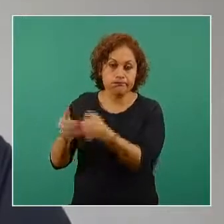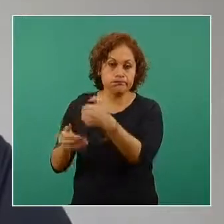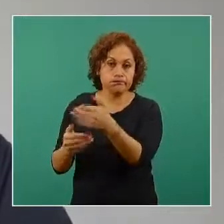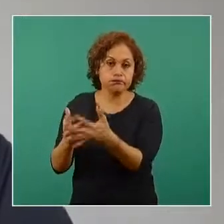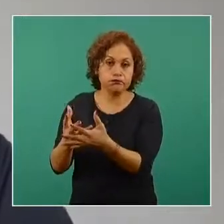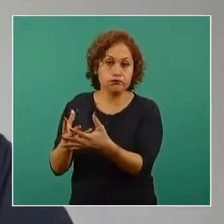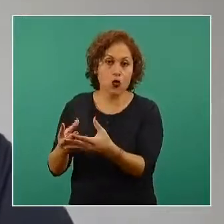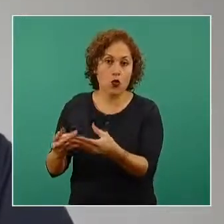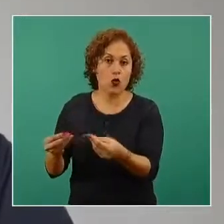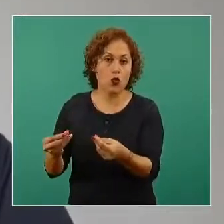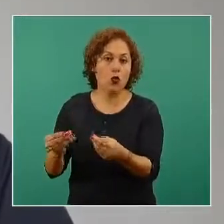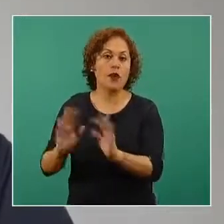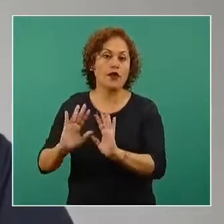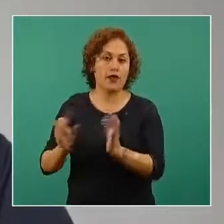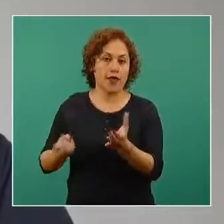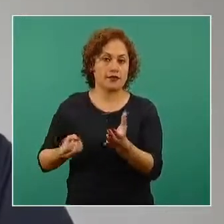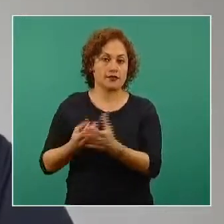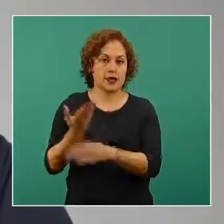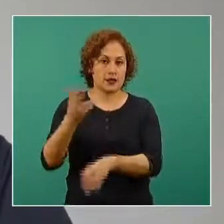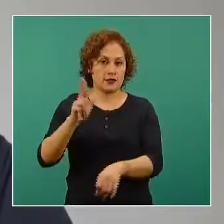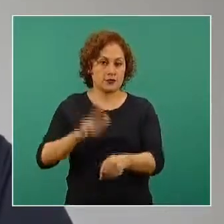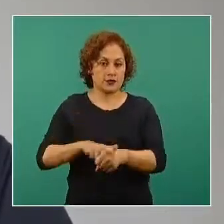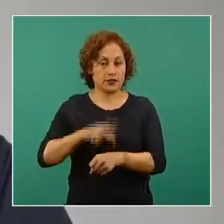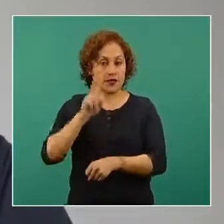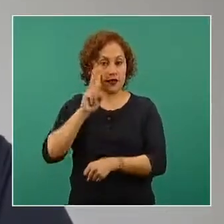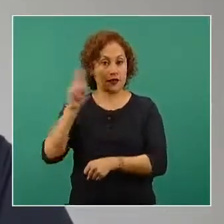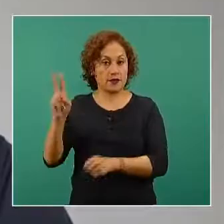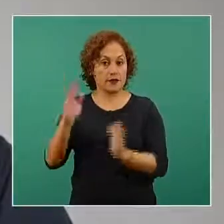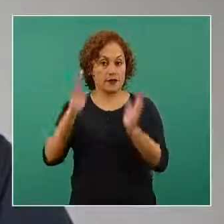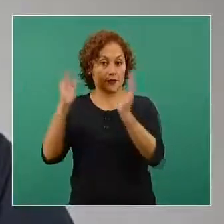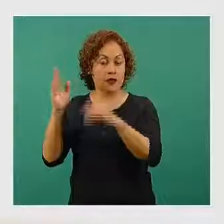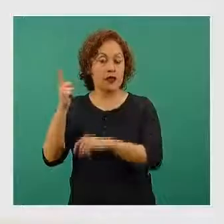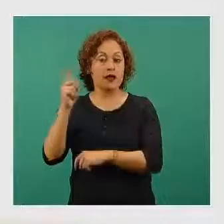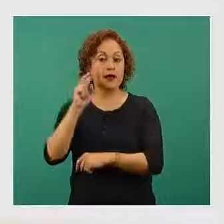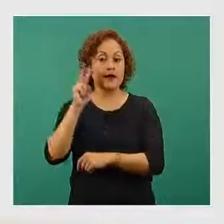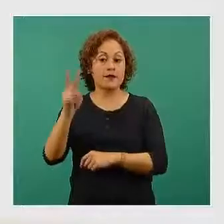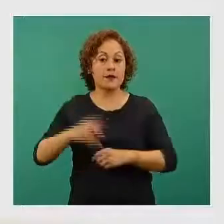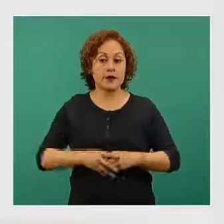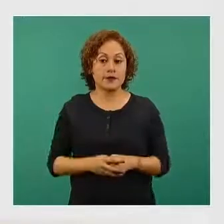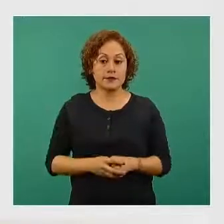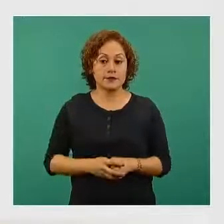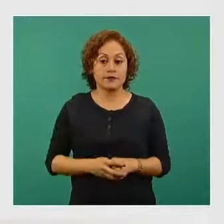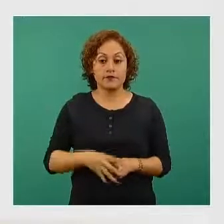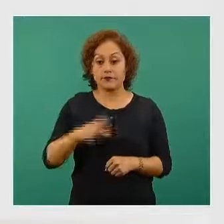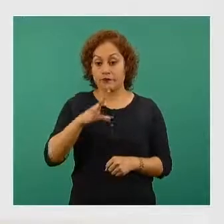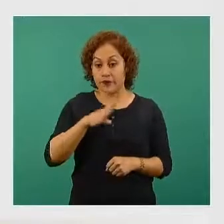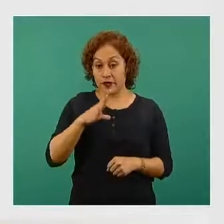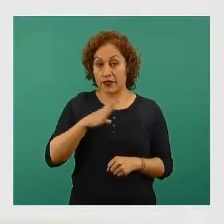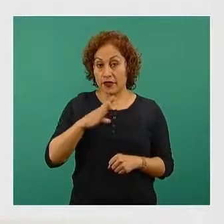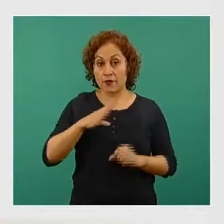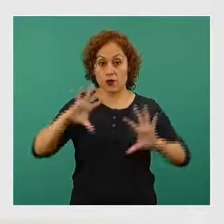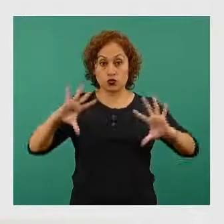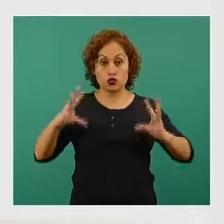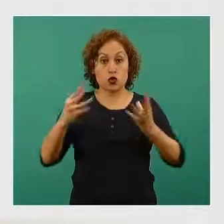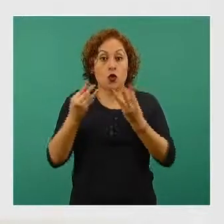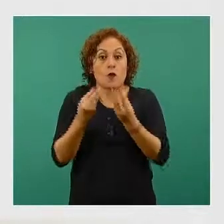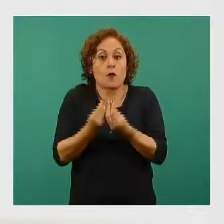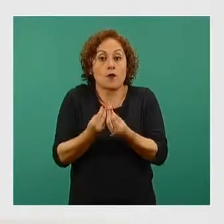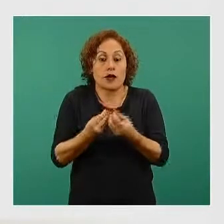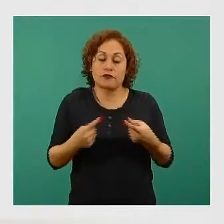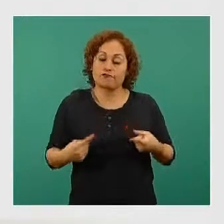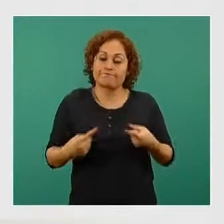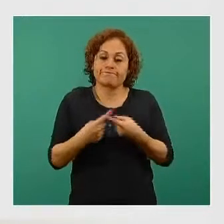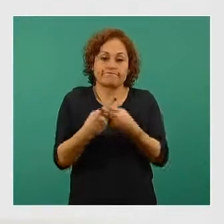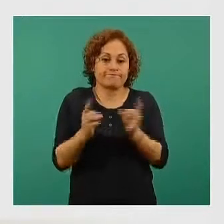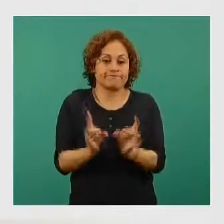alta posterior. Podemos ver en el recuadro superior de la derecha la distribución de la totalidad de ESAVIs, tanto los no